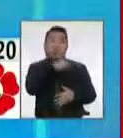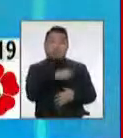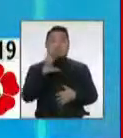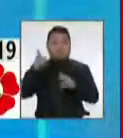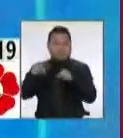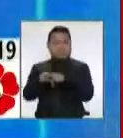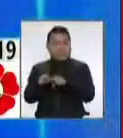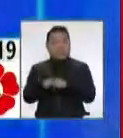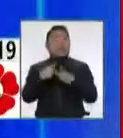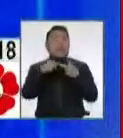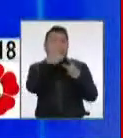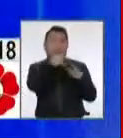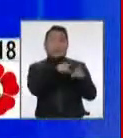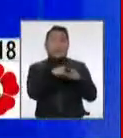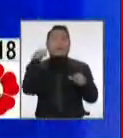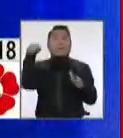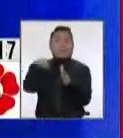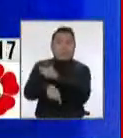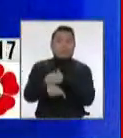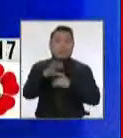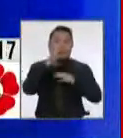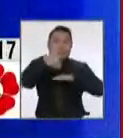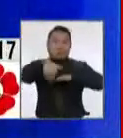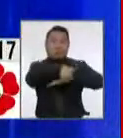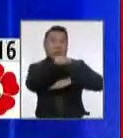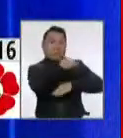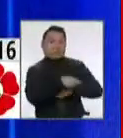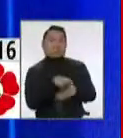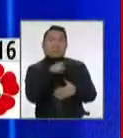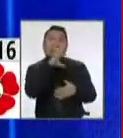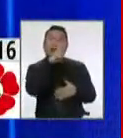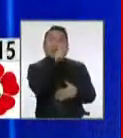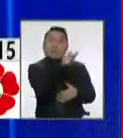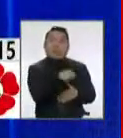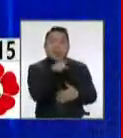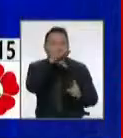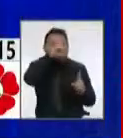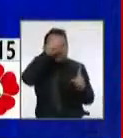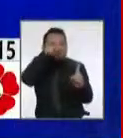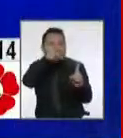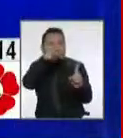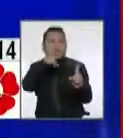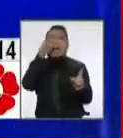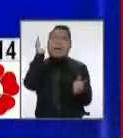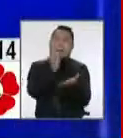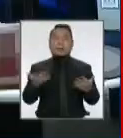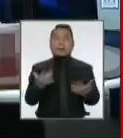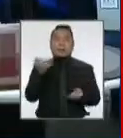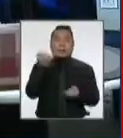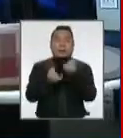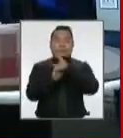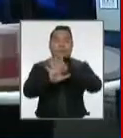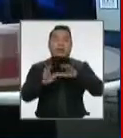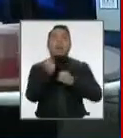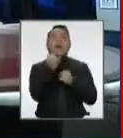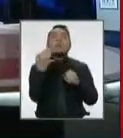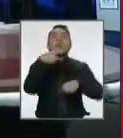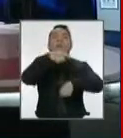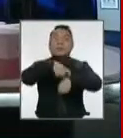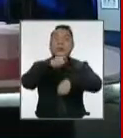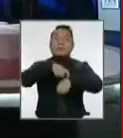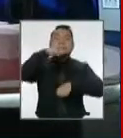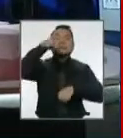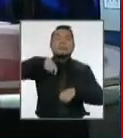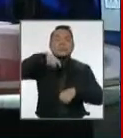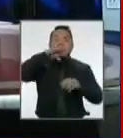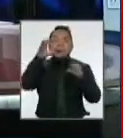quisiera preguntarte... De las propuestas que hemos escuchado, más allá de su viabilidad, ¿alguna te pareció